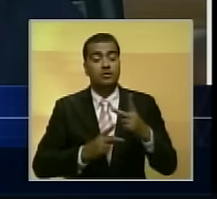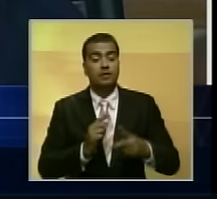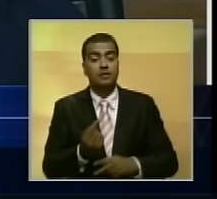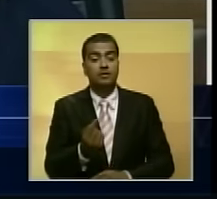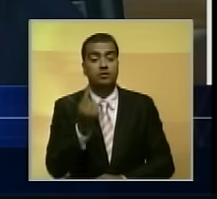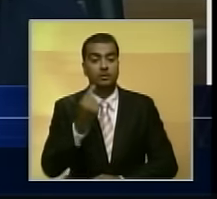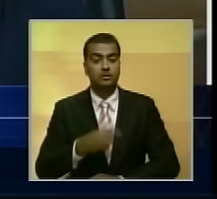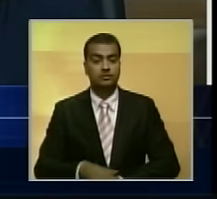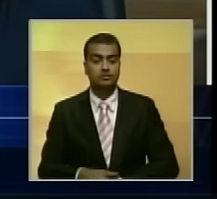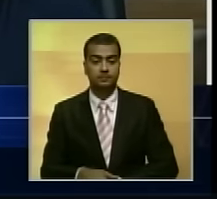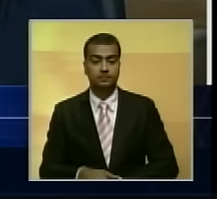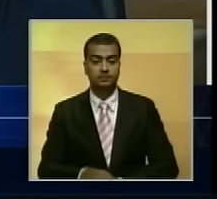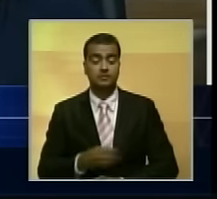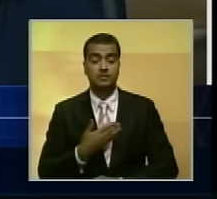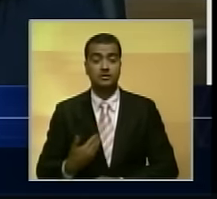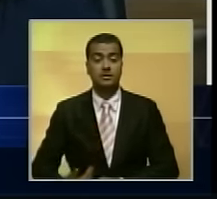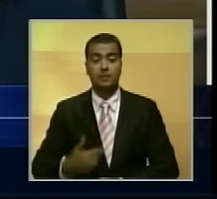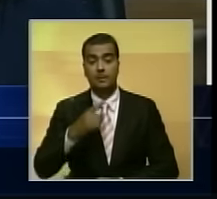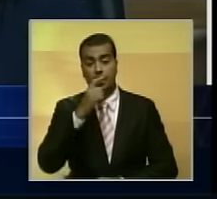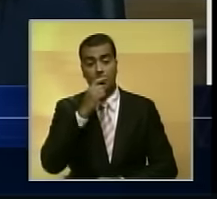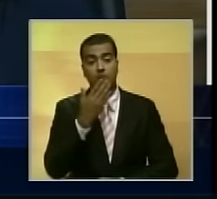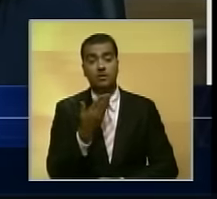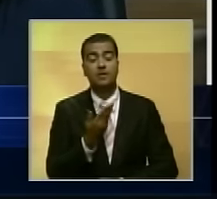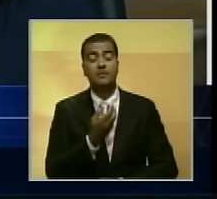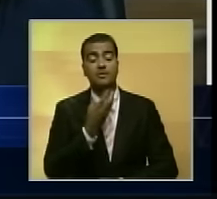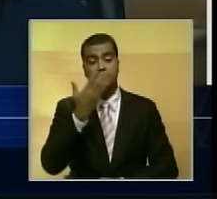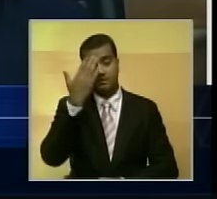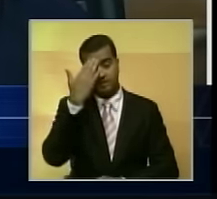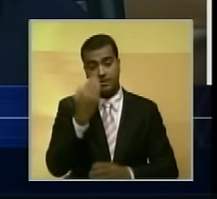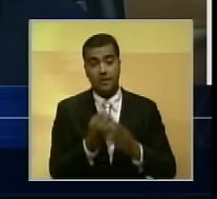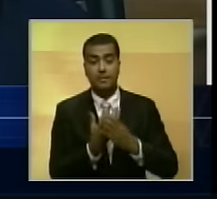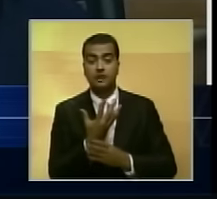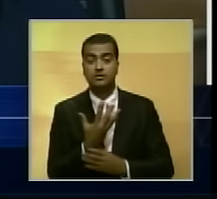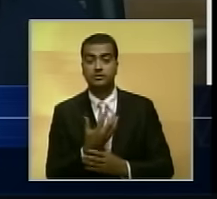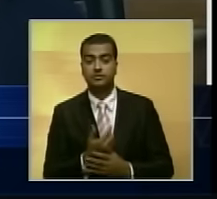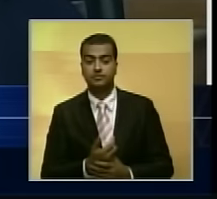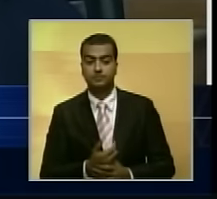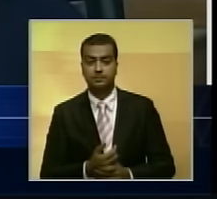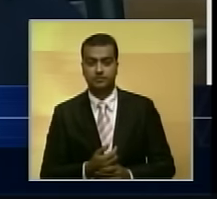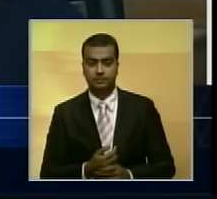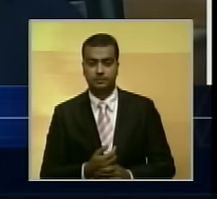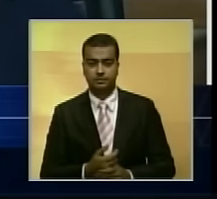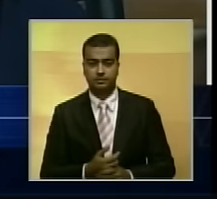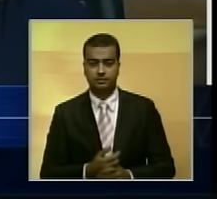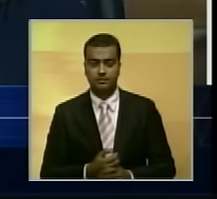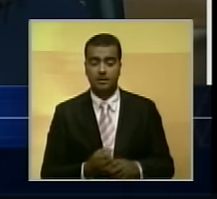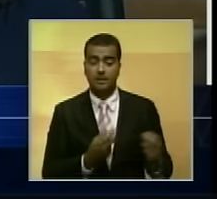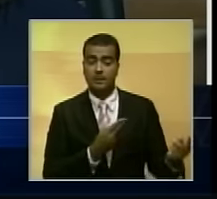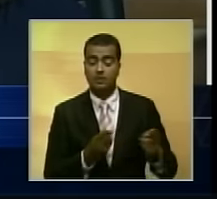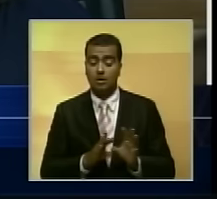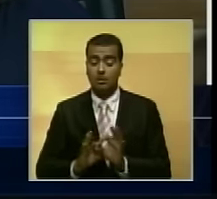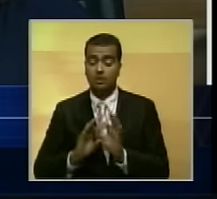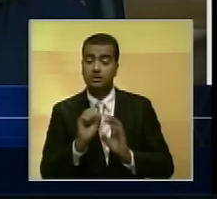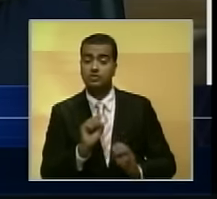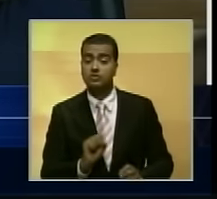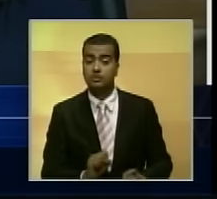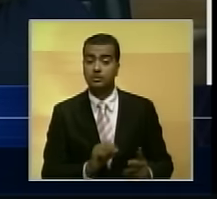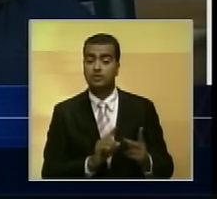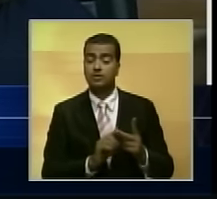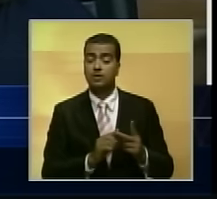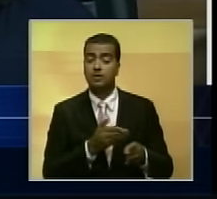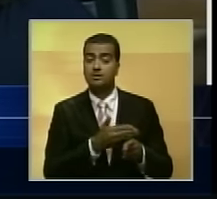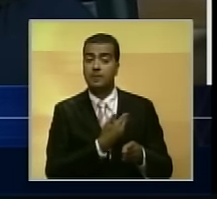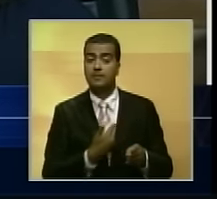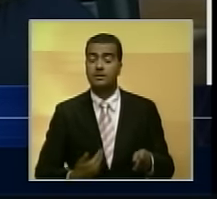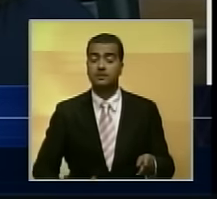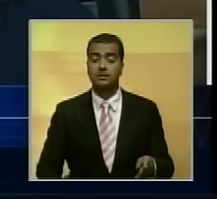altura. Presidente Maduro, como ustedes bien saben, en el mes de mayo invitó a la UNASUR, a los